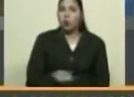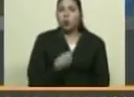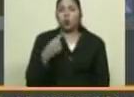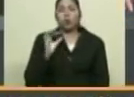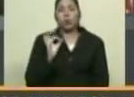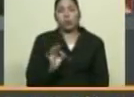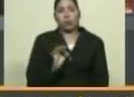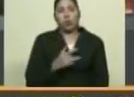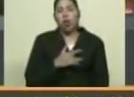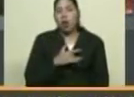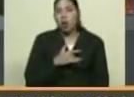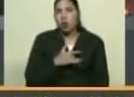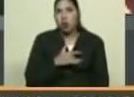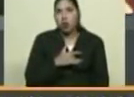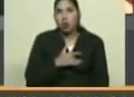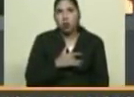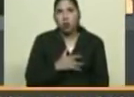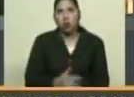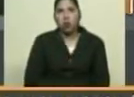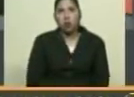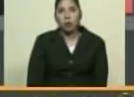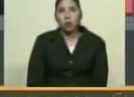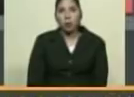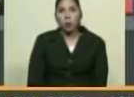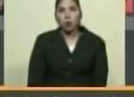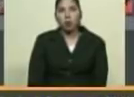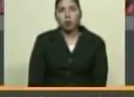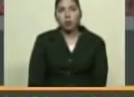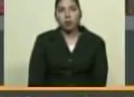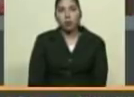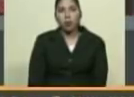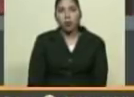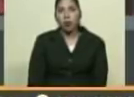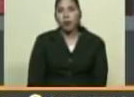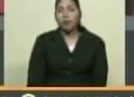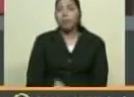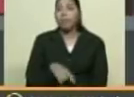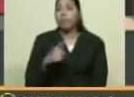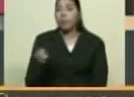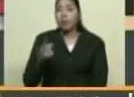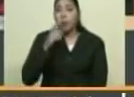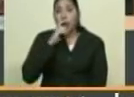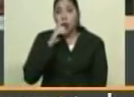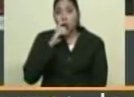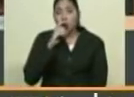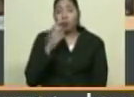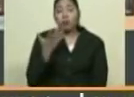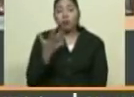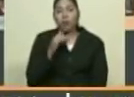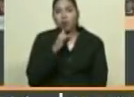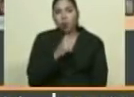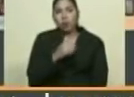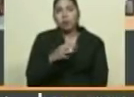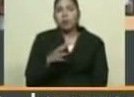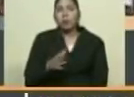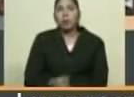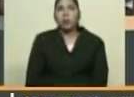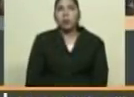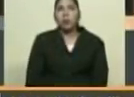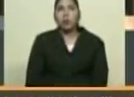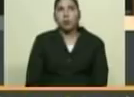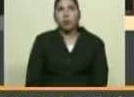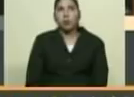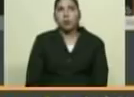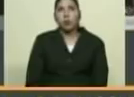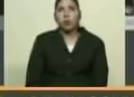Nos acordamos anoche, Carrizales, de 15 de septiembre del 2012. Estaba el comandante Chávez